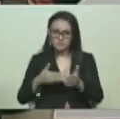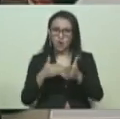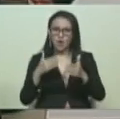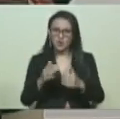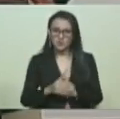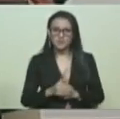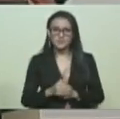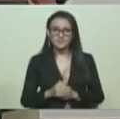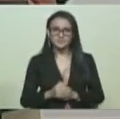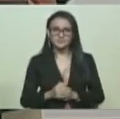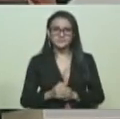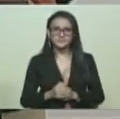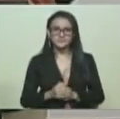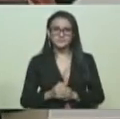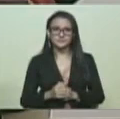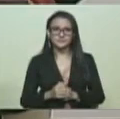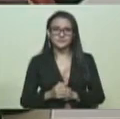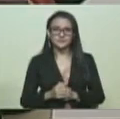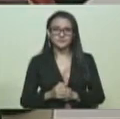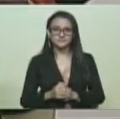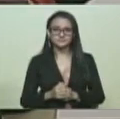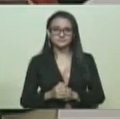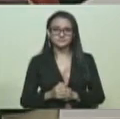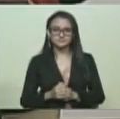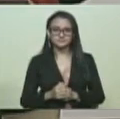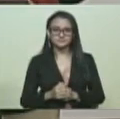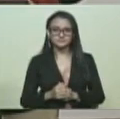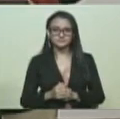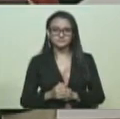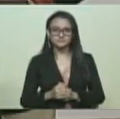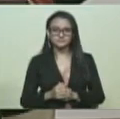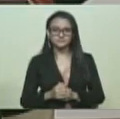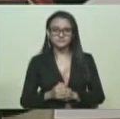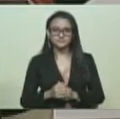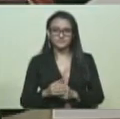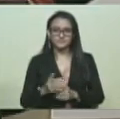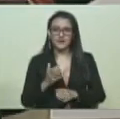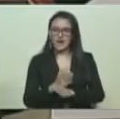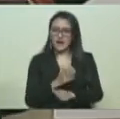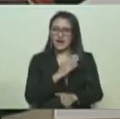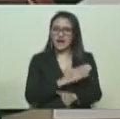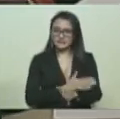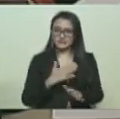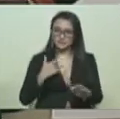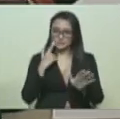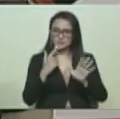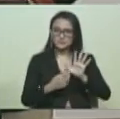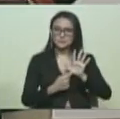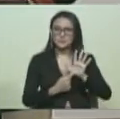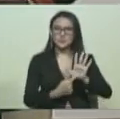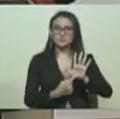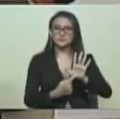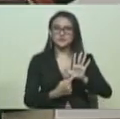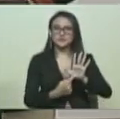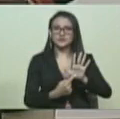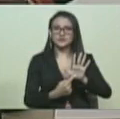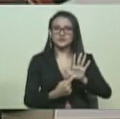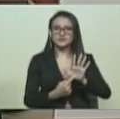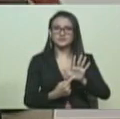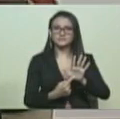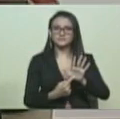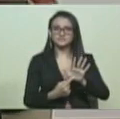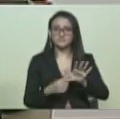Estas acciones apuntaban en una primera fase a... Antes también quiero mostrarles, con la captura de